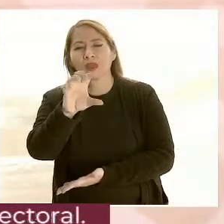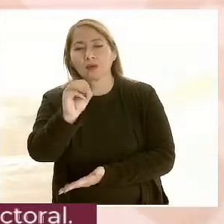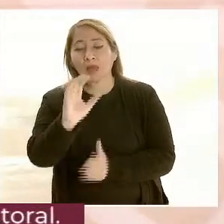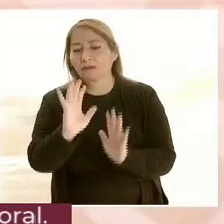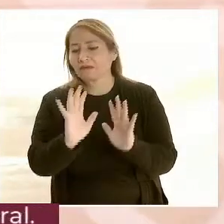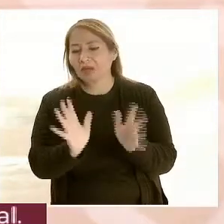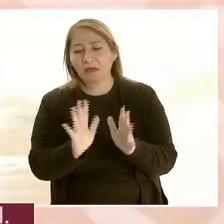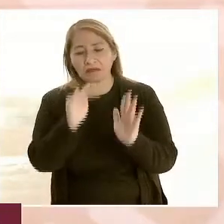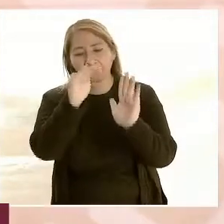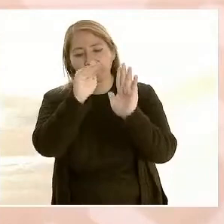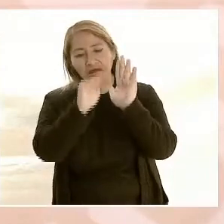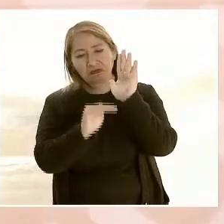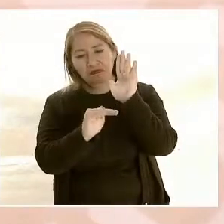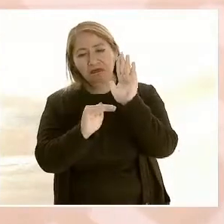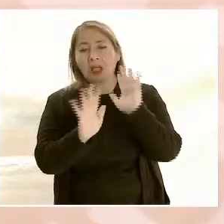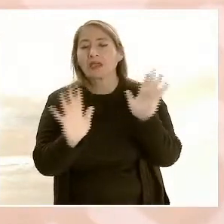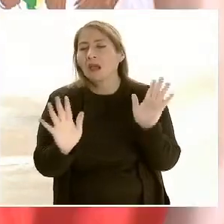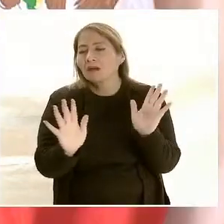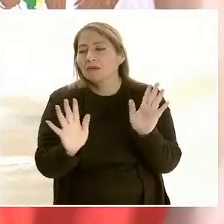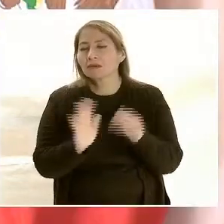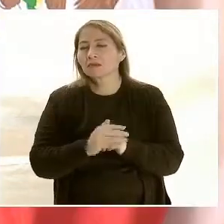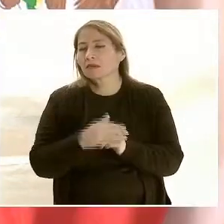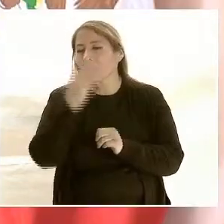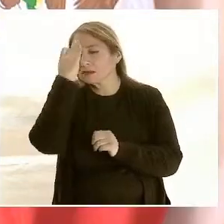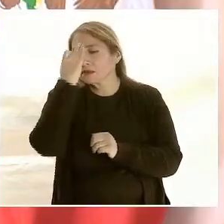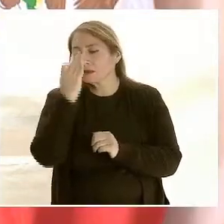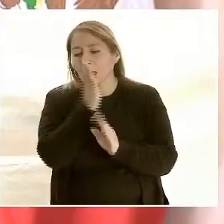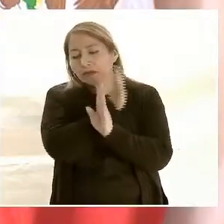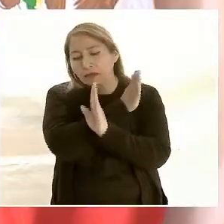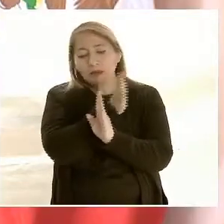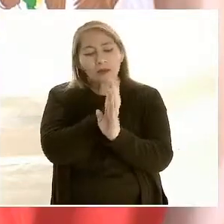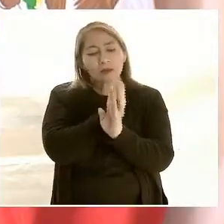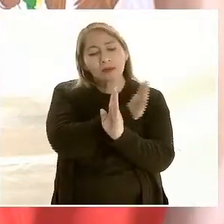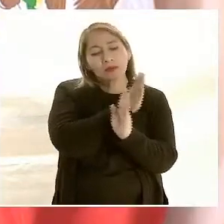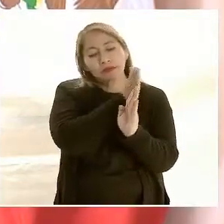Ya, después de algún tiempo,